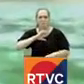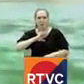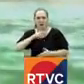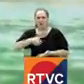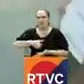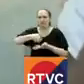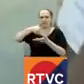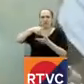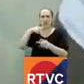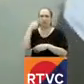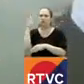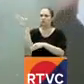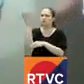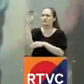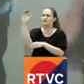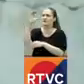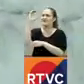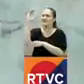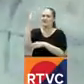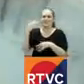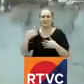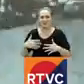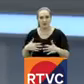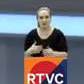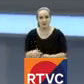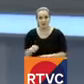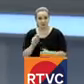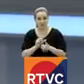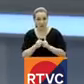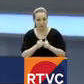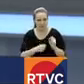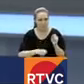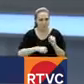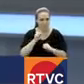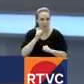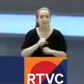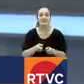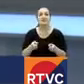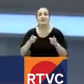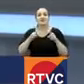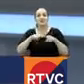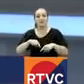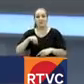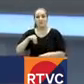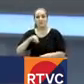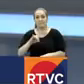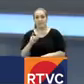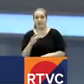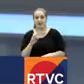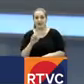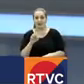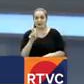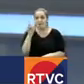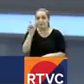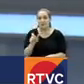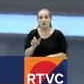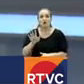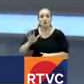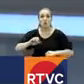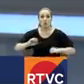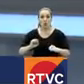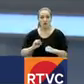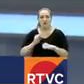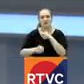tricolor nacional. Pero no fueron los únicos que se destacaron. Este año, Miguel Ángel Arbeláez, un joven bogotano de 16